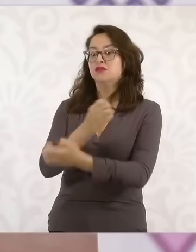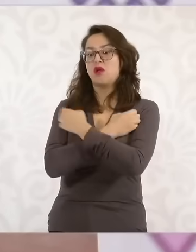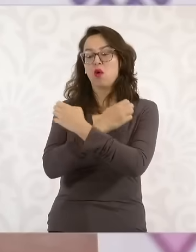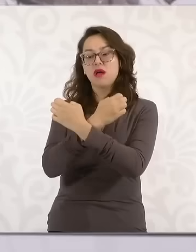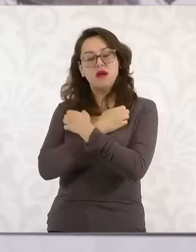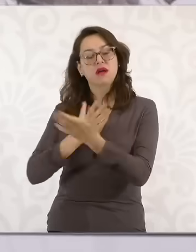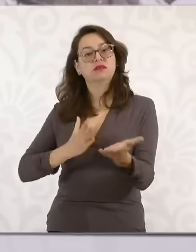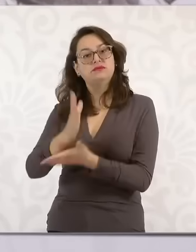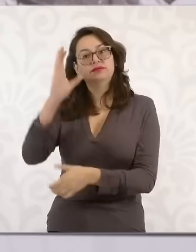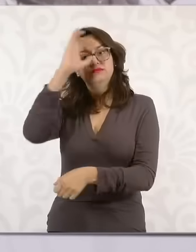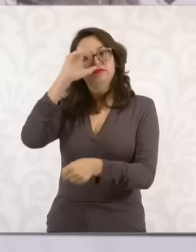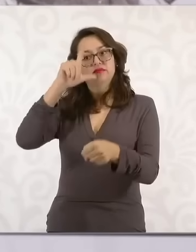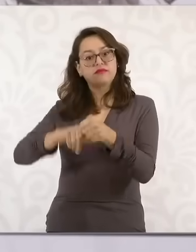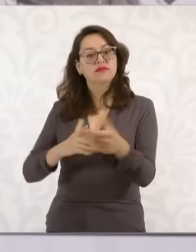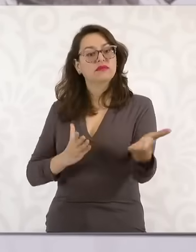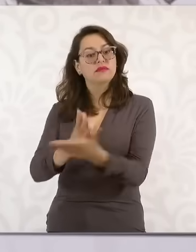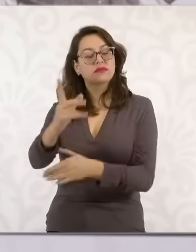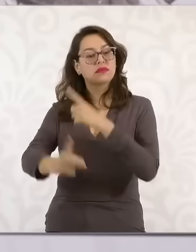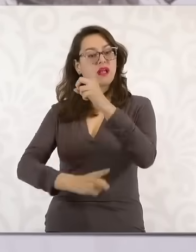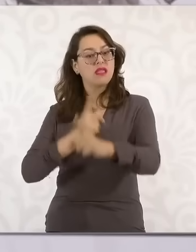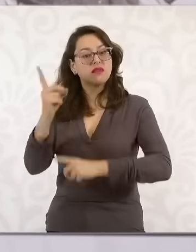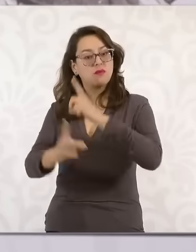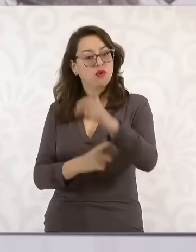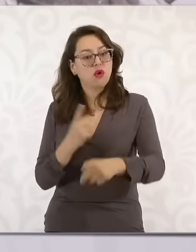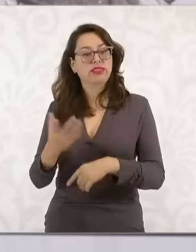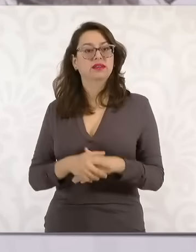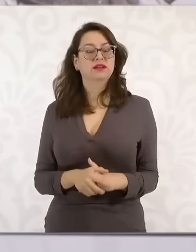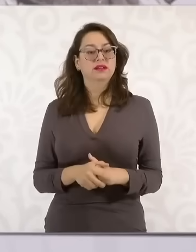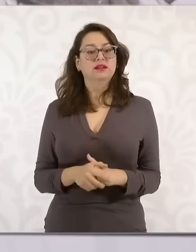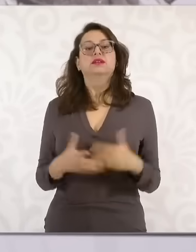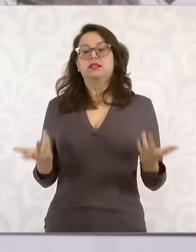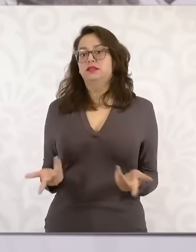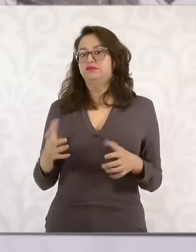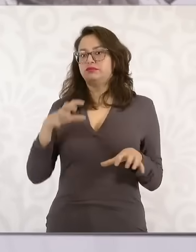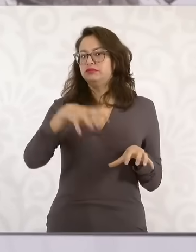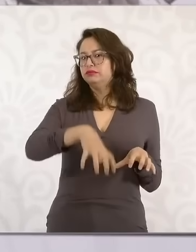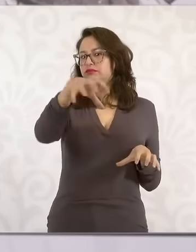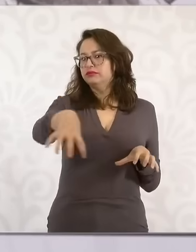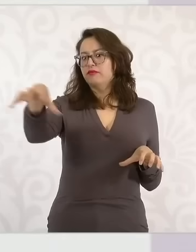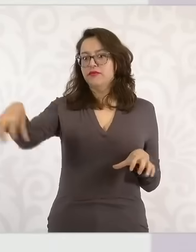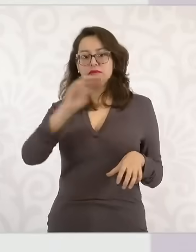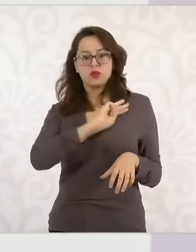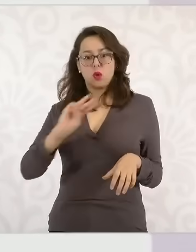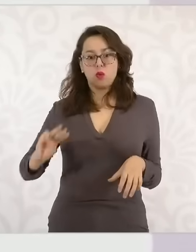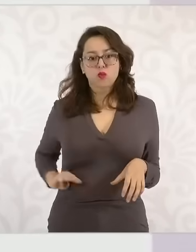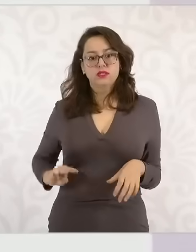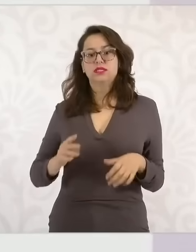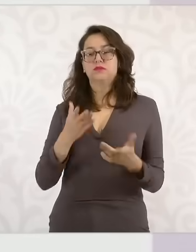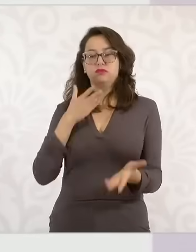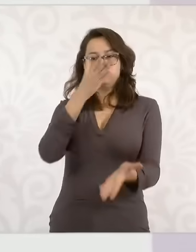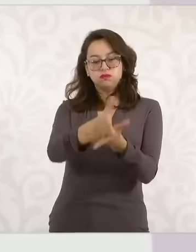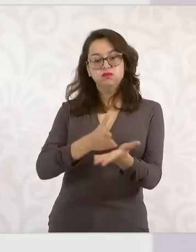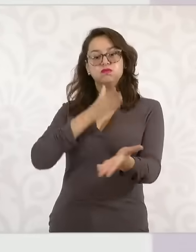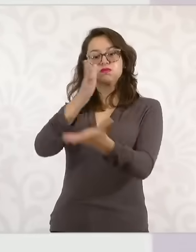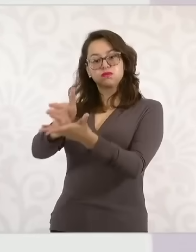al deporte, y este trabajo que hacemos territorial muy focalizado en distintos municipios para que los